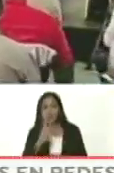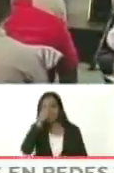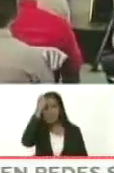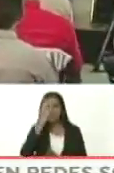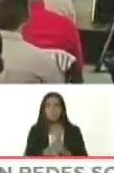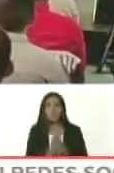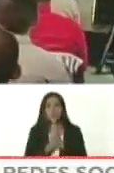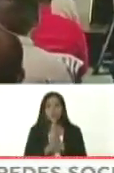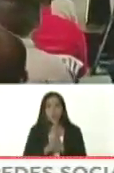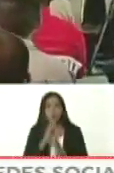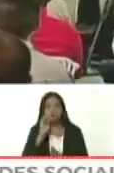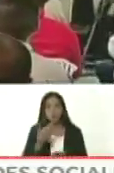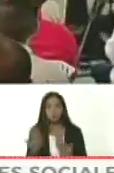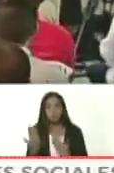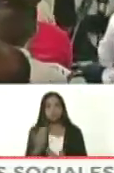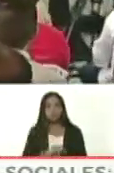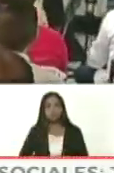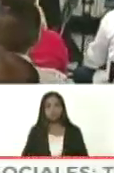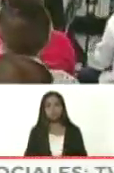favor.